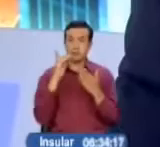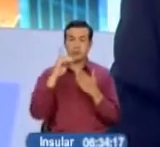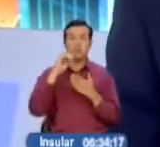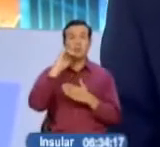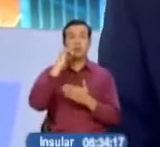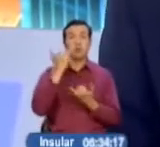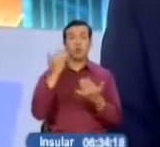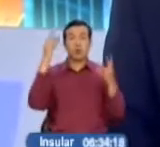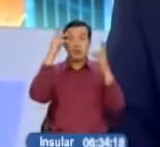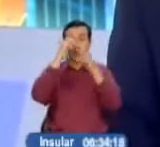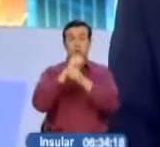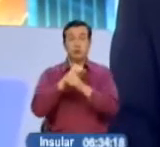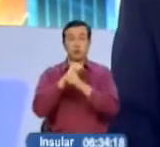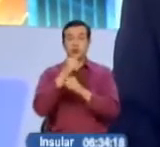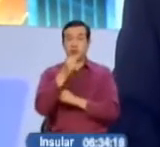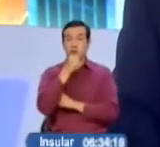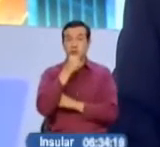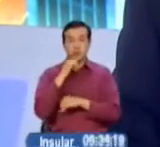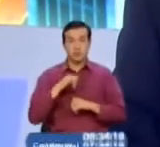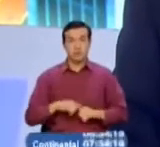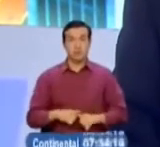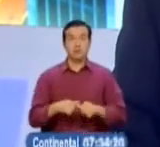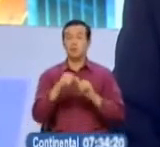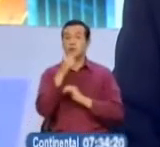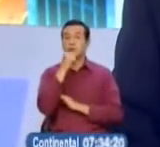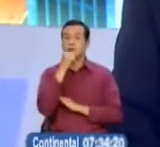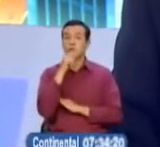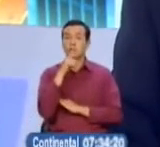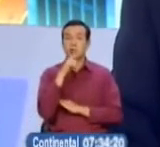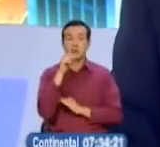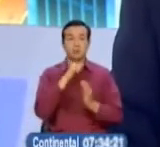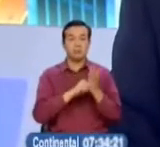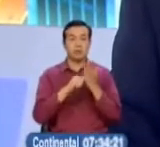espero hoy en la noche en Pulso Político, en una entrevista con el